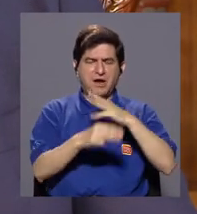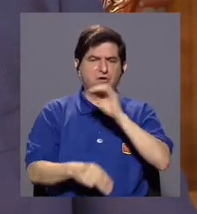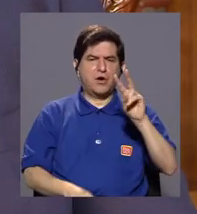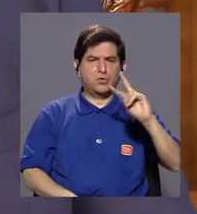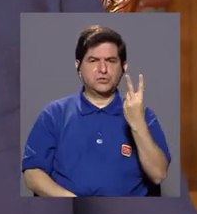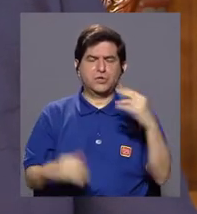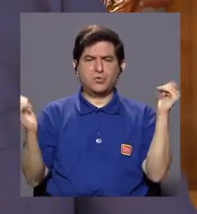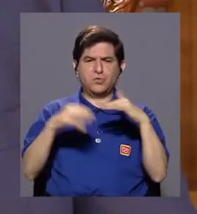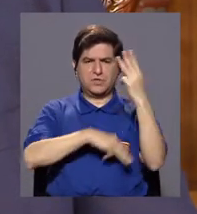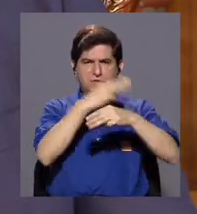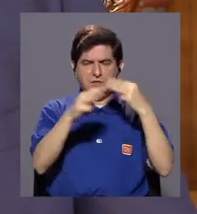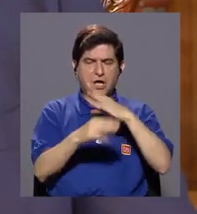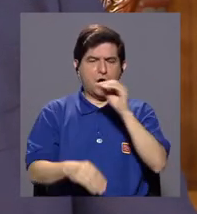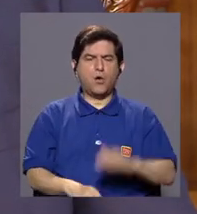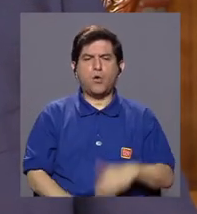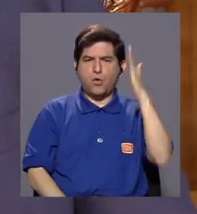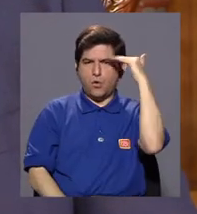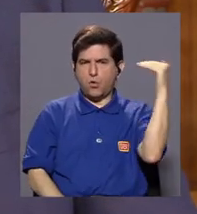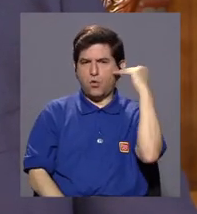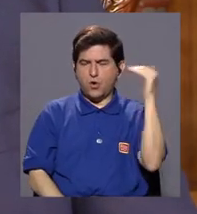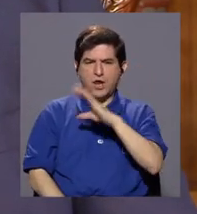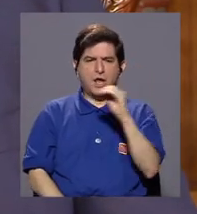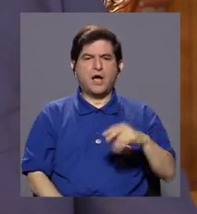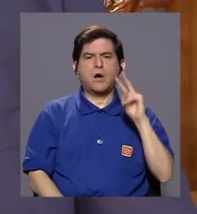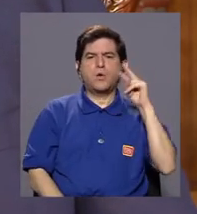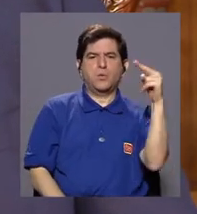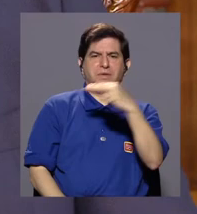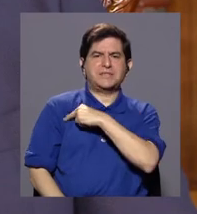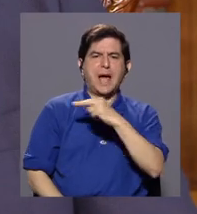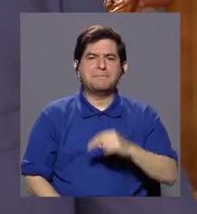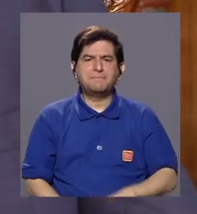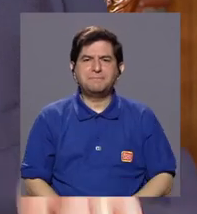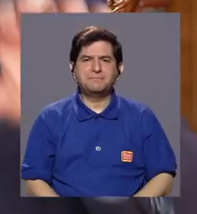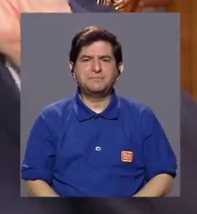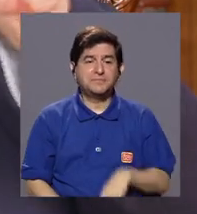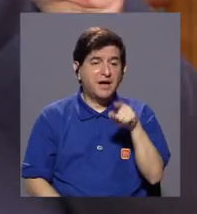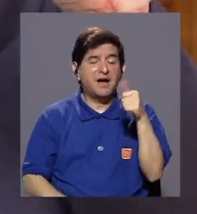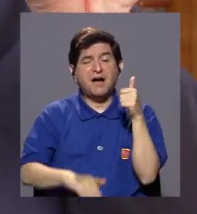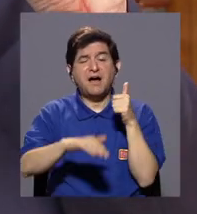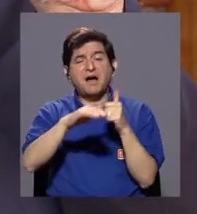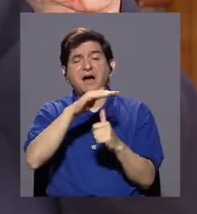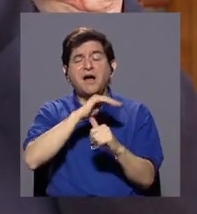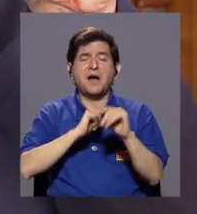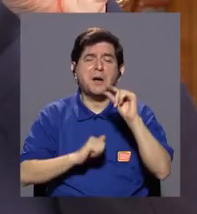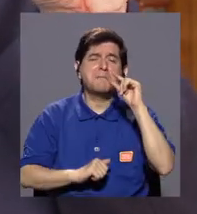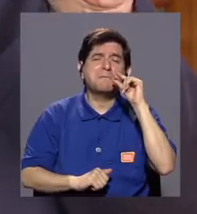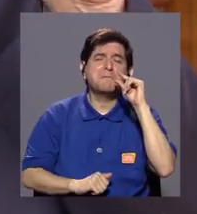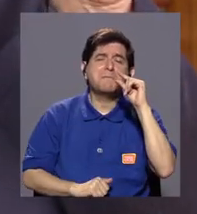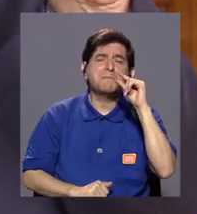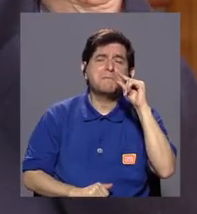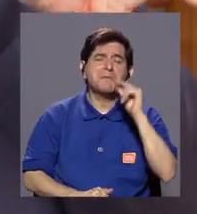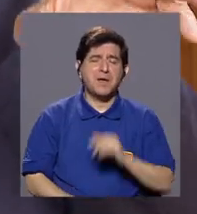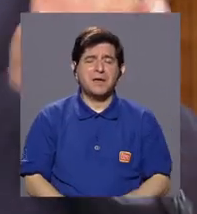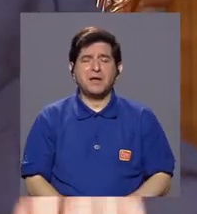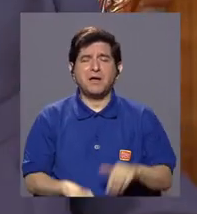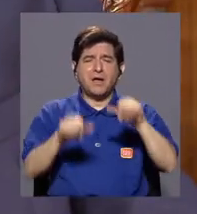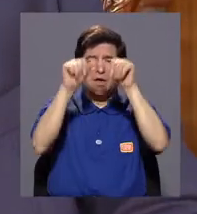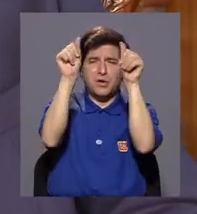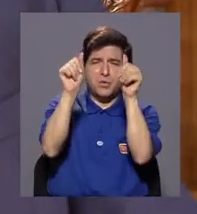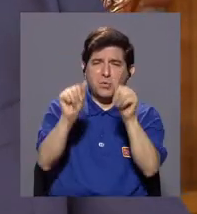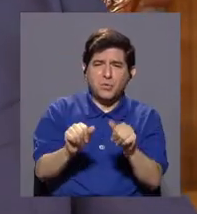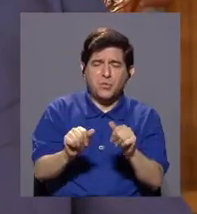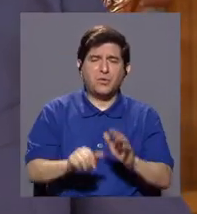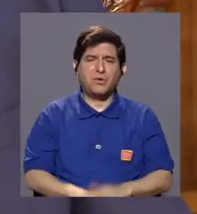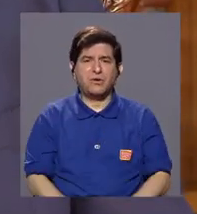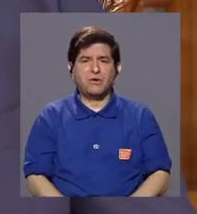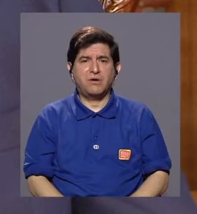Guerra Mundial o de Corea o de Vietnam. Por ahí está escondido un pequeño monumento